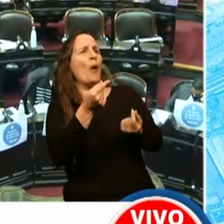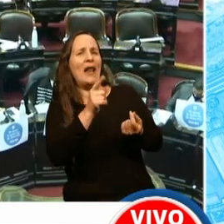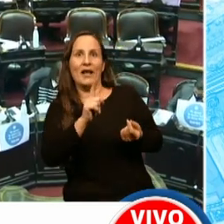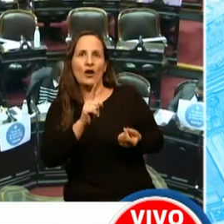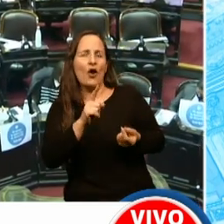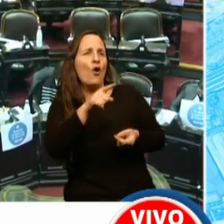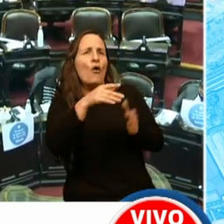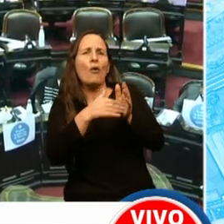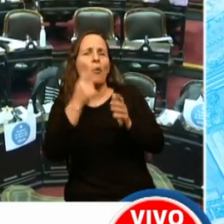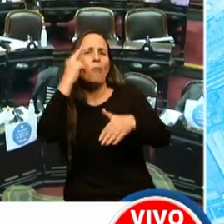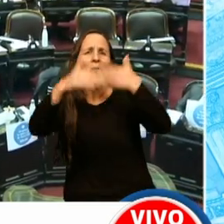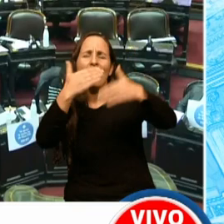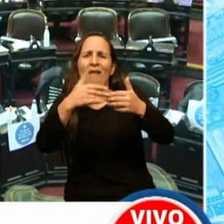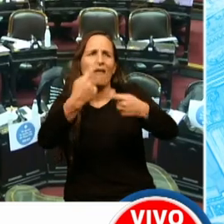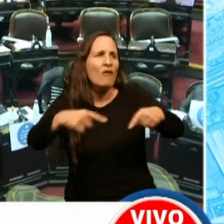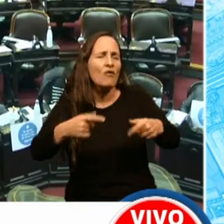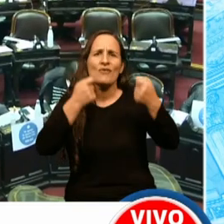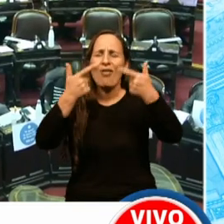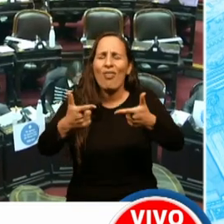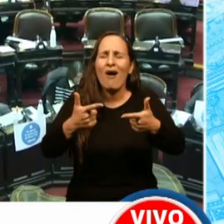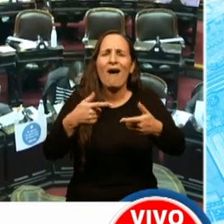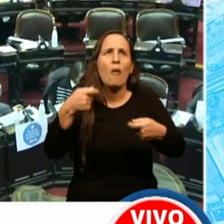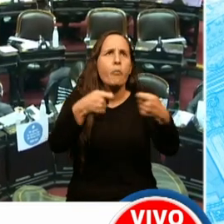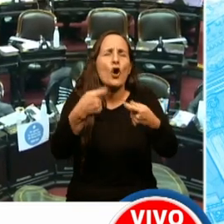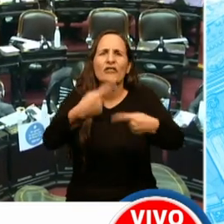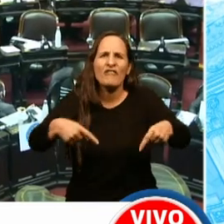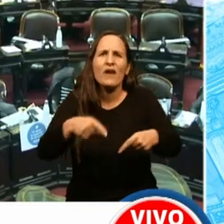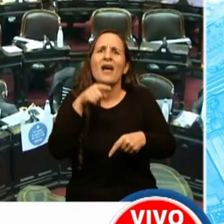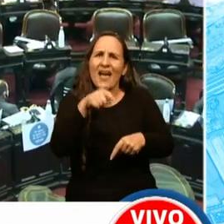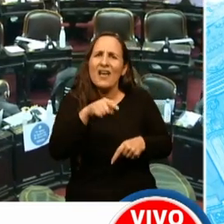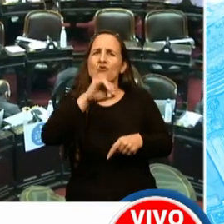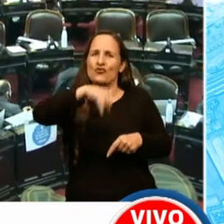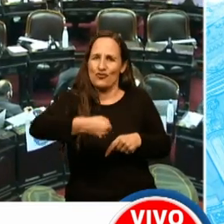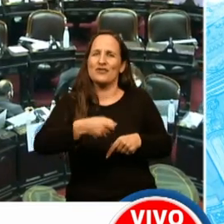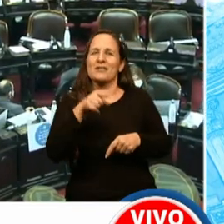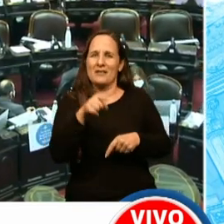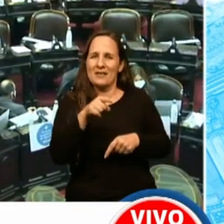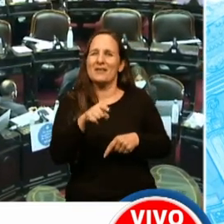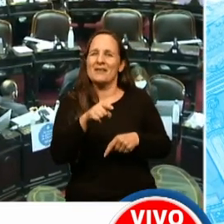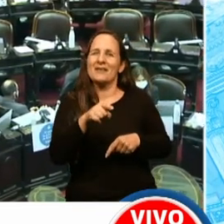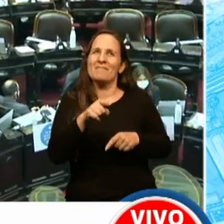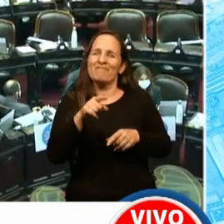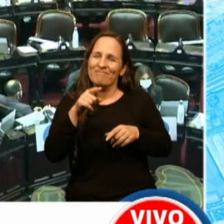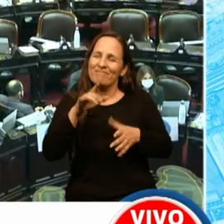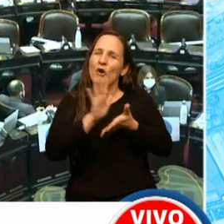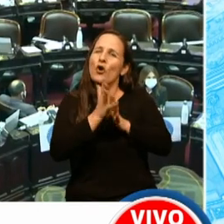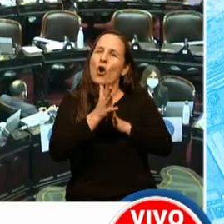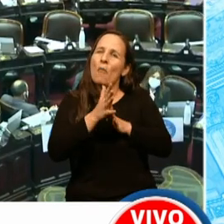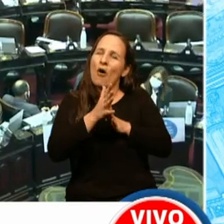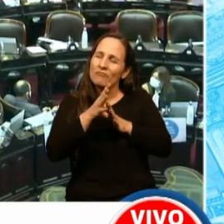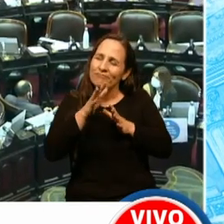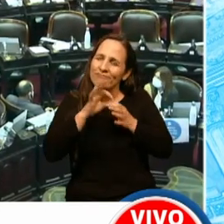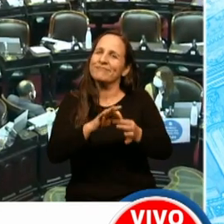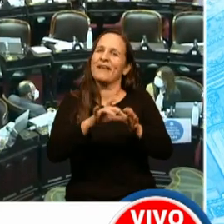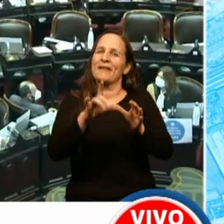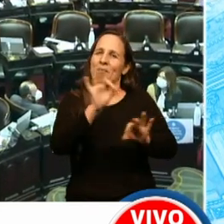capacitación por lo que puede brindar por lo que puede aportar de eso se trata el fondo de esta ley que estamos trabajando hoy